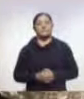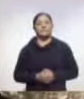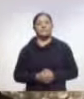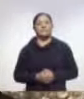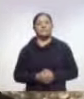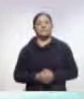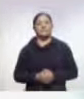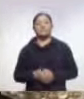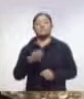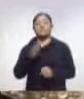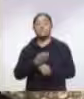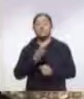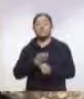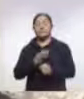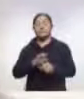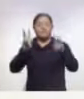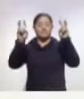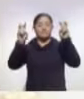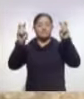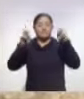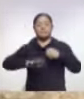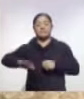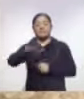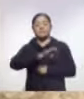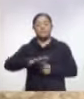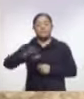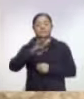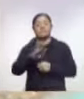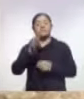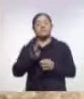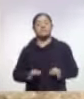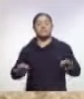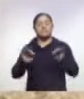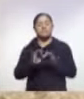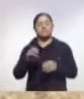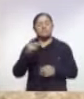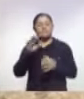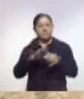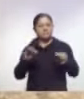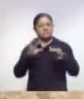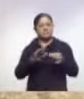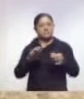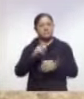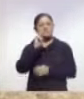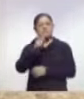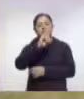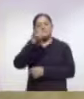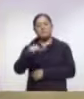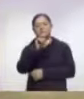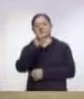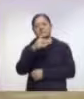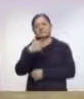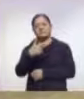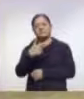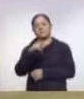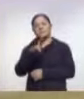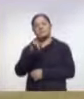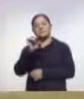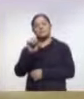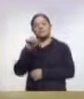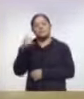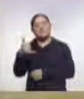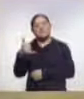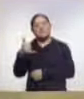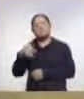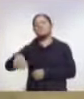Esta semana en nuestra sección Espacio Vital hablaremos del importante papel que desarrolla un hauey en una comunidad y las acciones que realizan